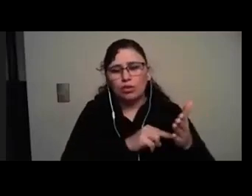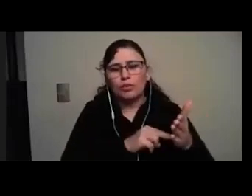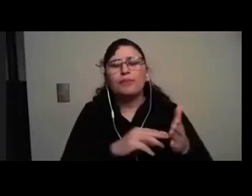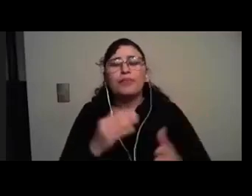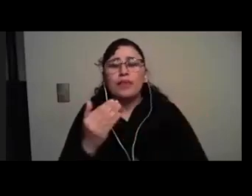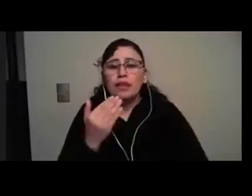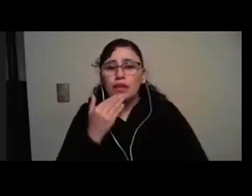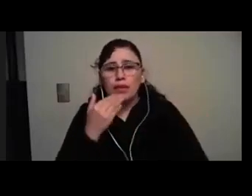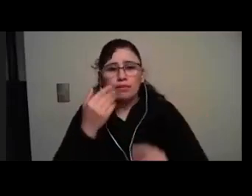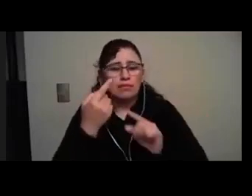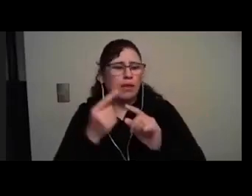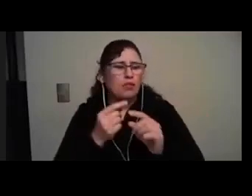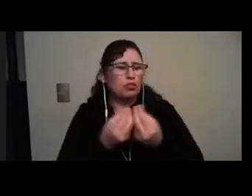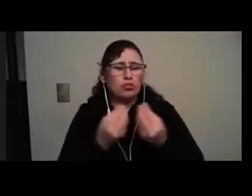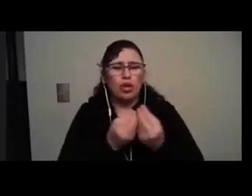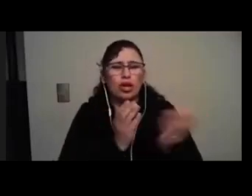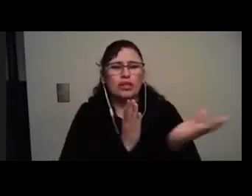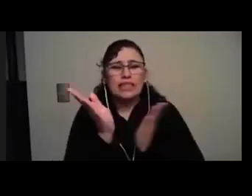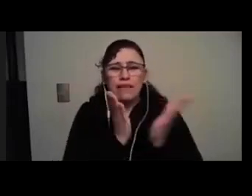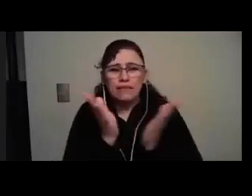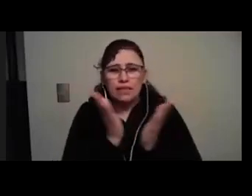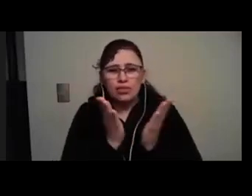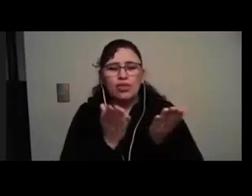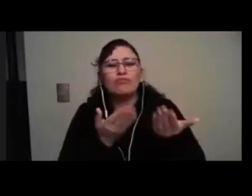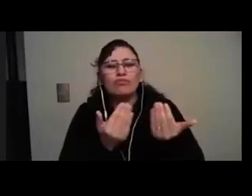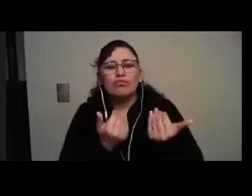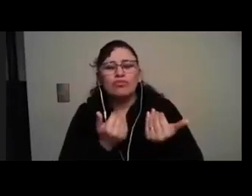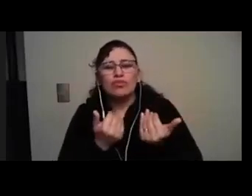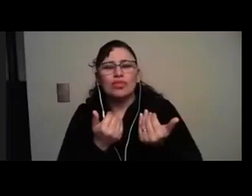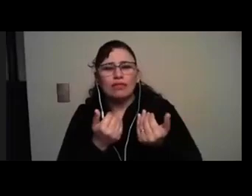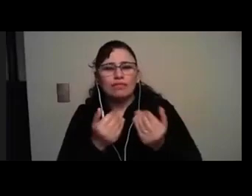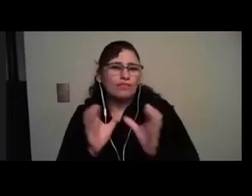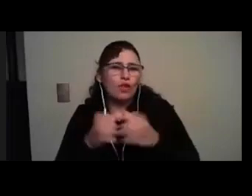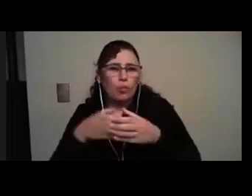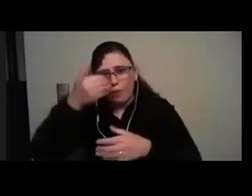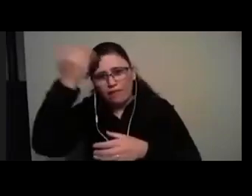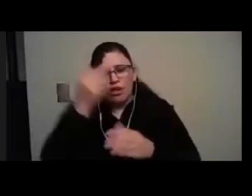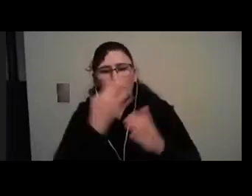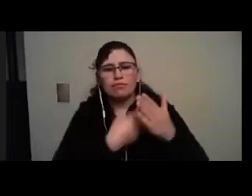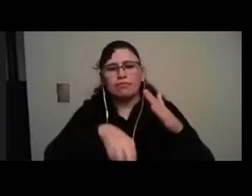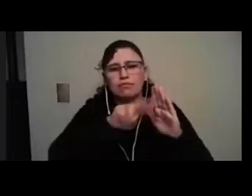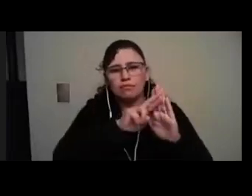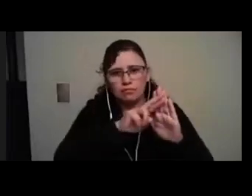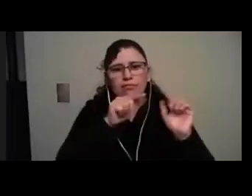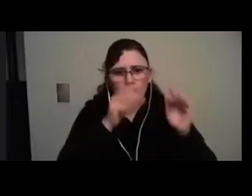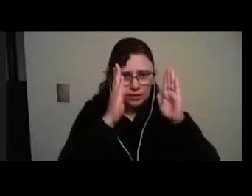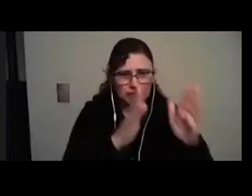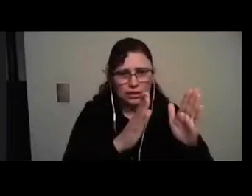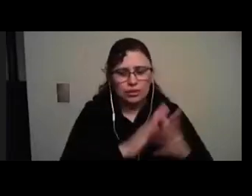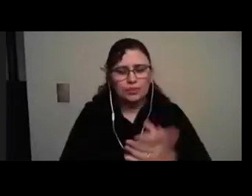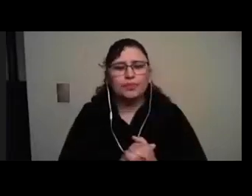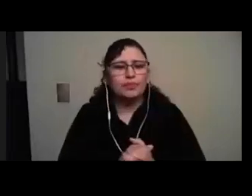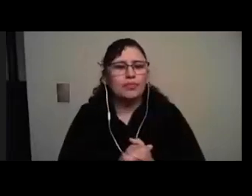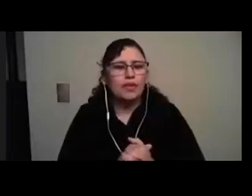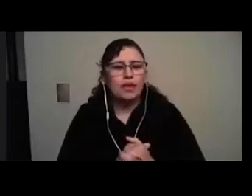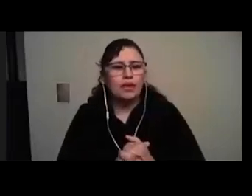cantidad de servicios que requieren por parte del personal que se dedica a la rehabilitación y del cual estamos